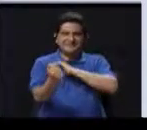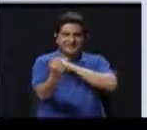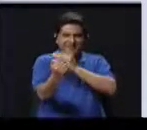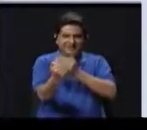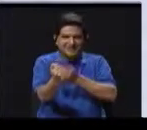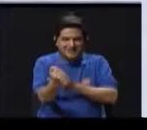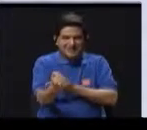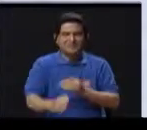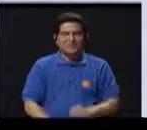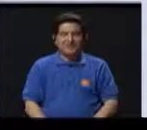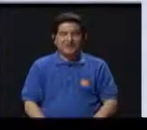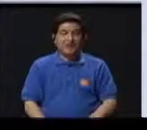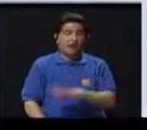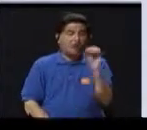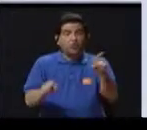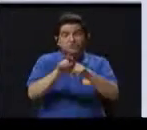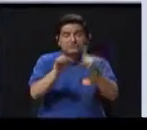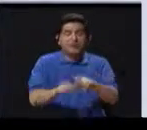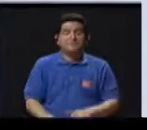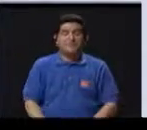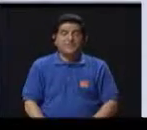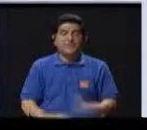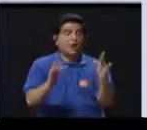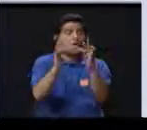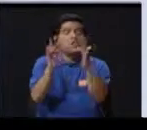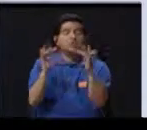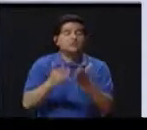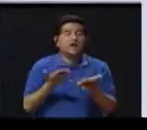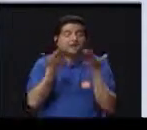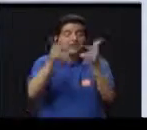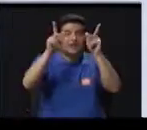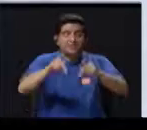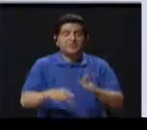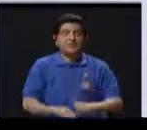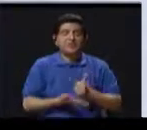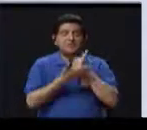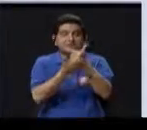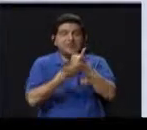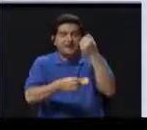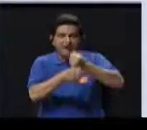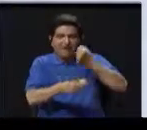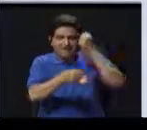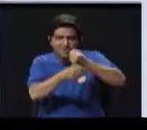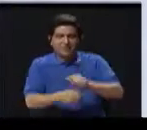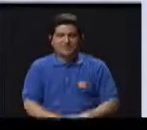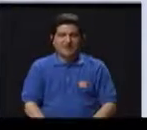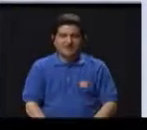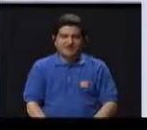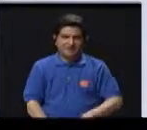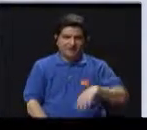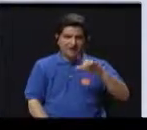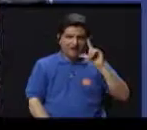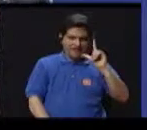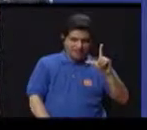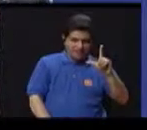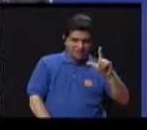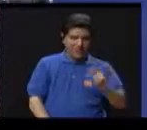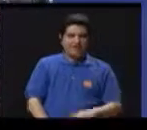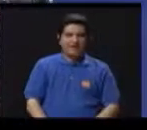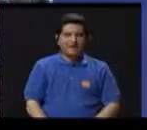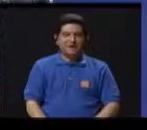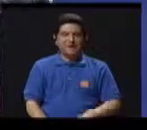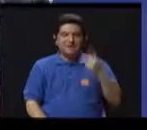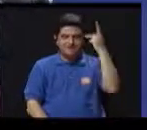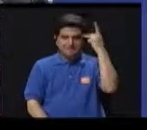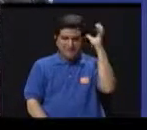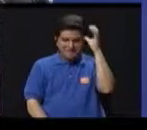parte, o poder ponerlos en contacto con gente valiosa que pueda también aportarles a su trabajo. Laura, tanto